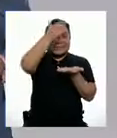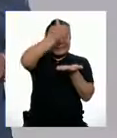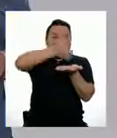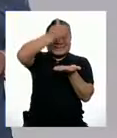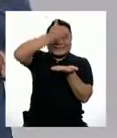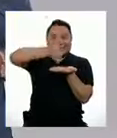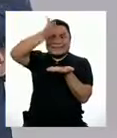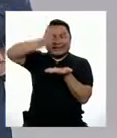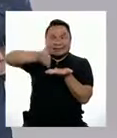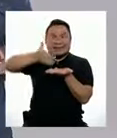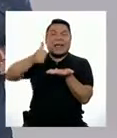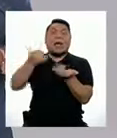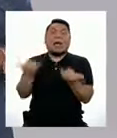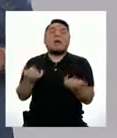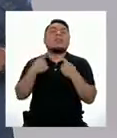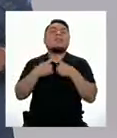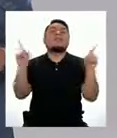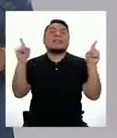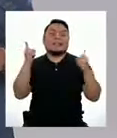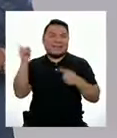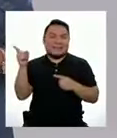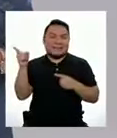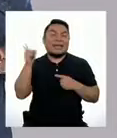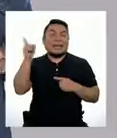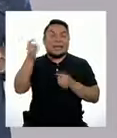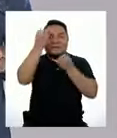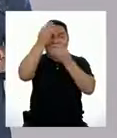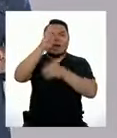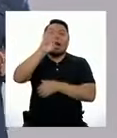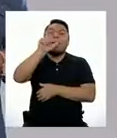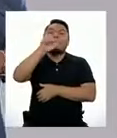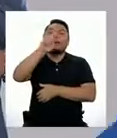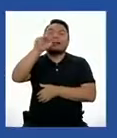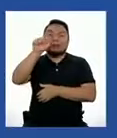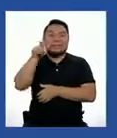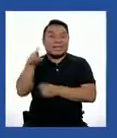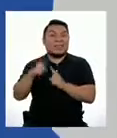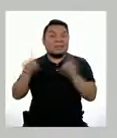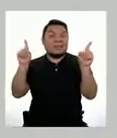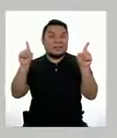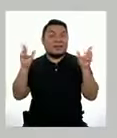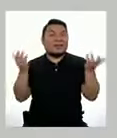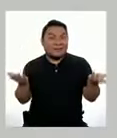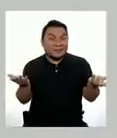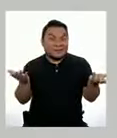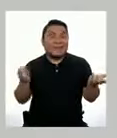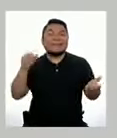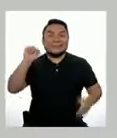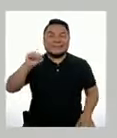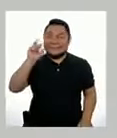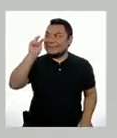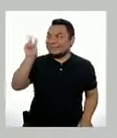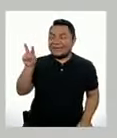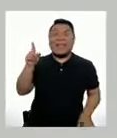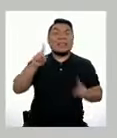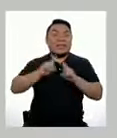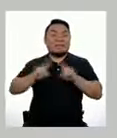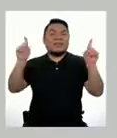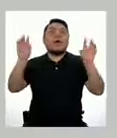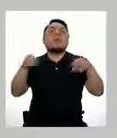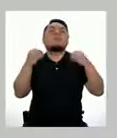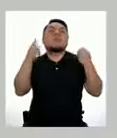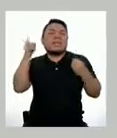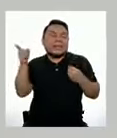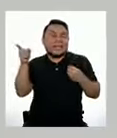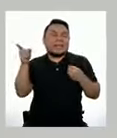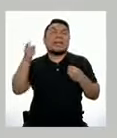¿En qué se diferencia con el gráfico de barras? Muy bien, se han dado cuenta que la mayor diferencia es